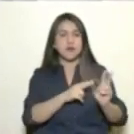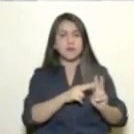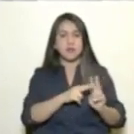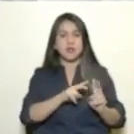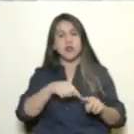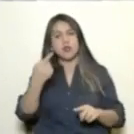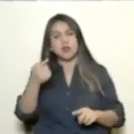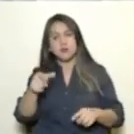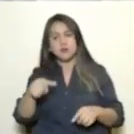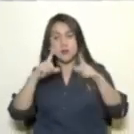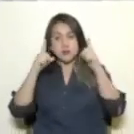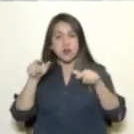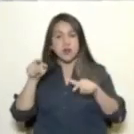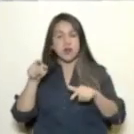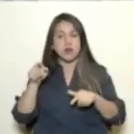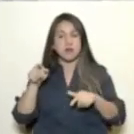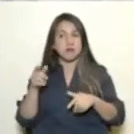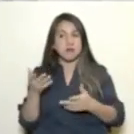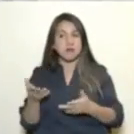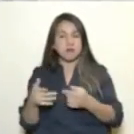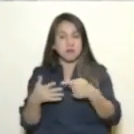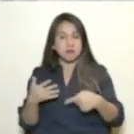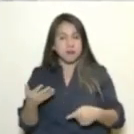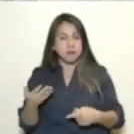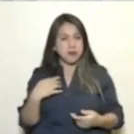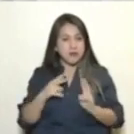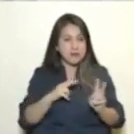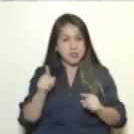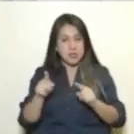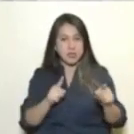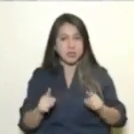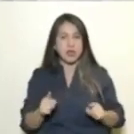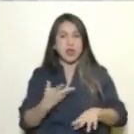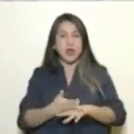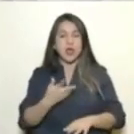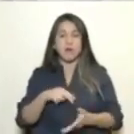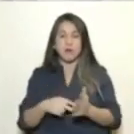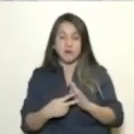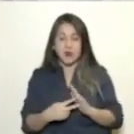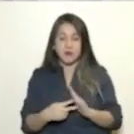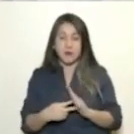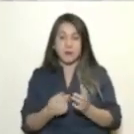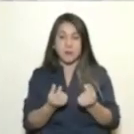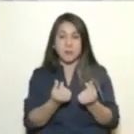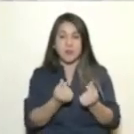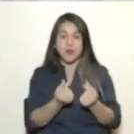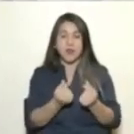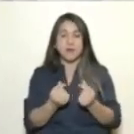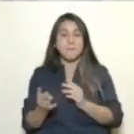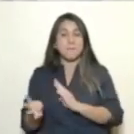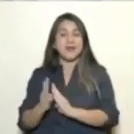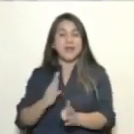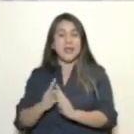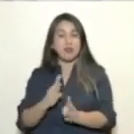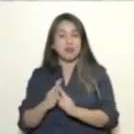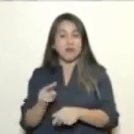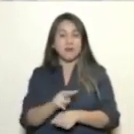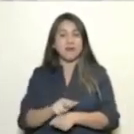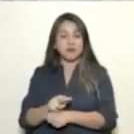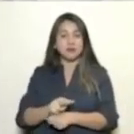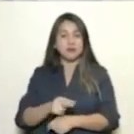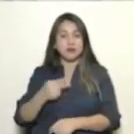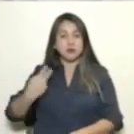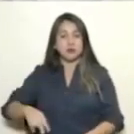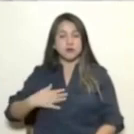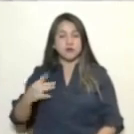Tony Blair? Ah, entonces cuando llegó la crisis, producto de que los mercados se administraban solo,